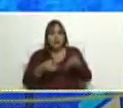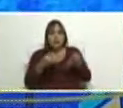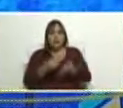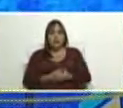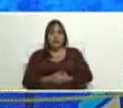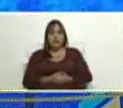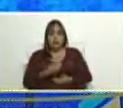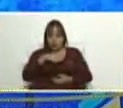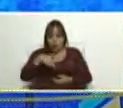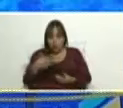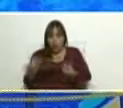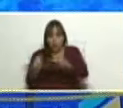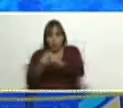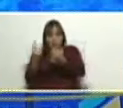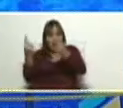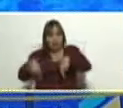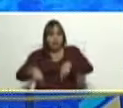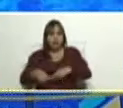Estuvimos al lado